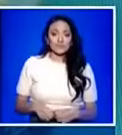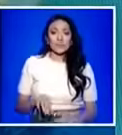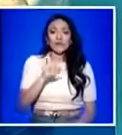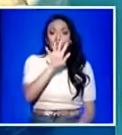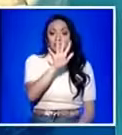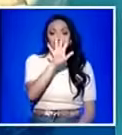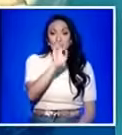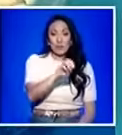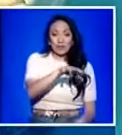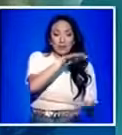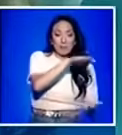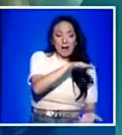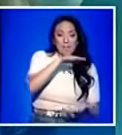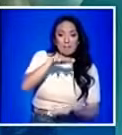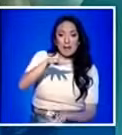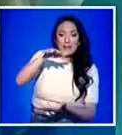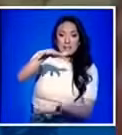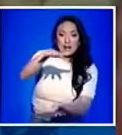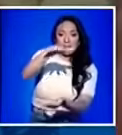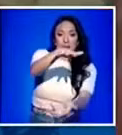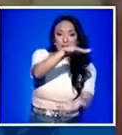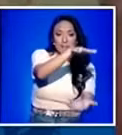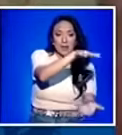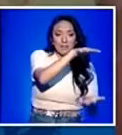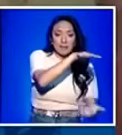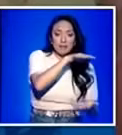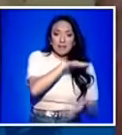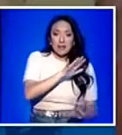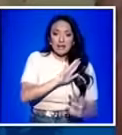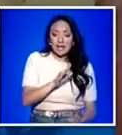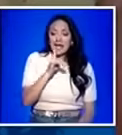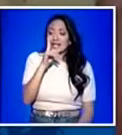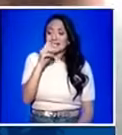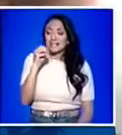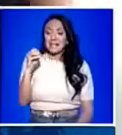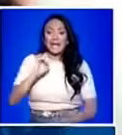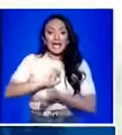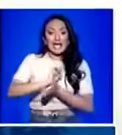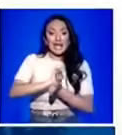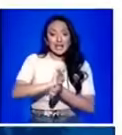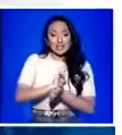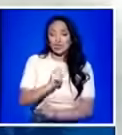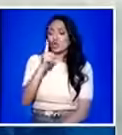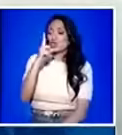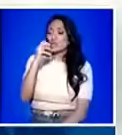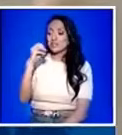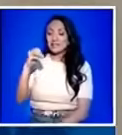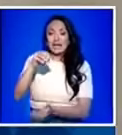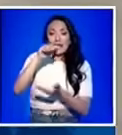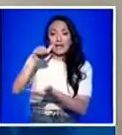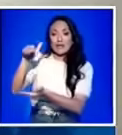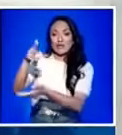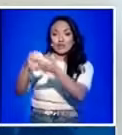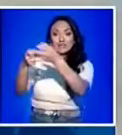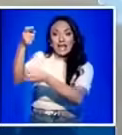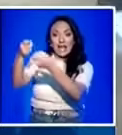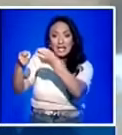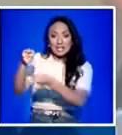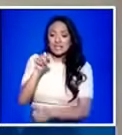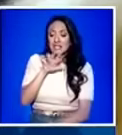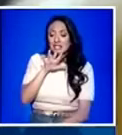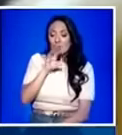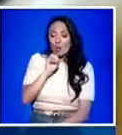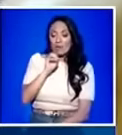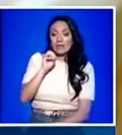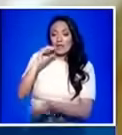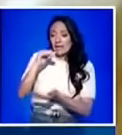50 libras de cada uno de los 12 granos, 100 quesos, 100 litros de leche, 50 litros de